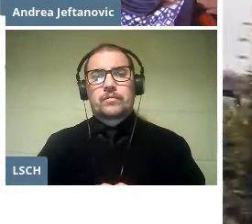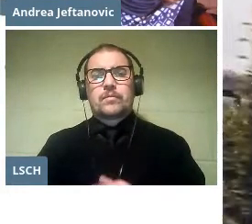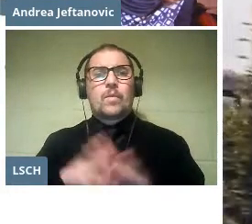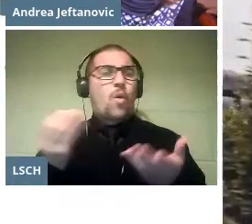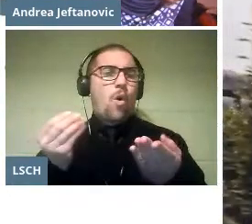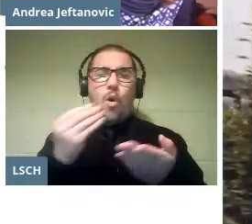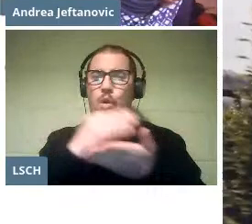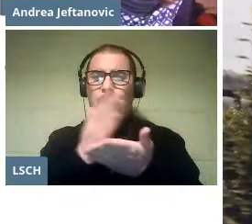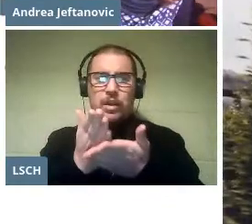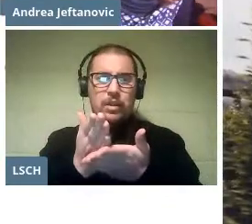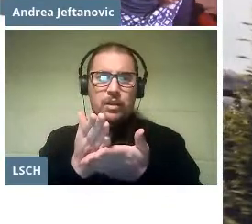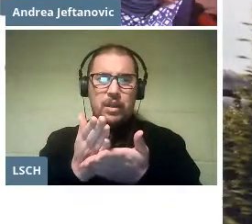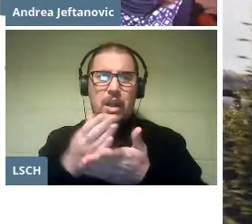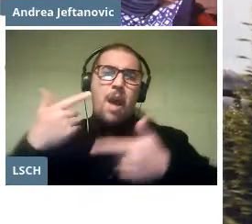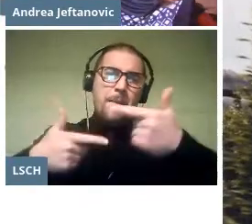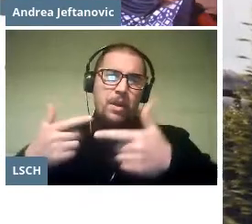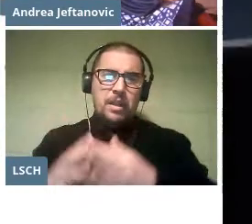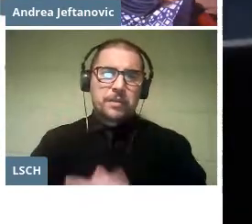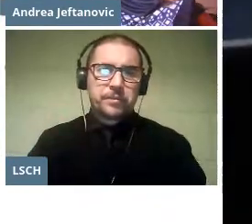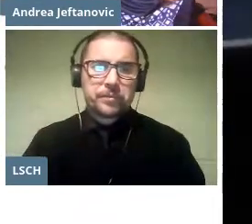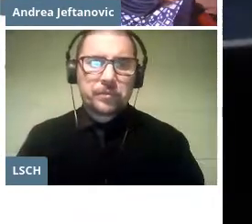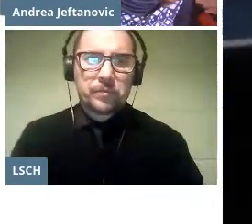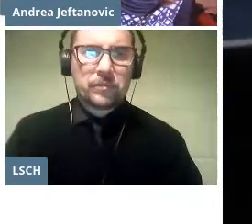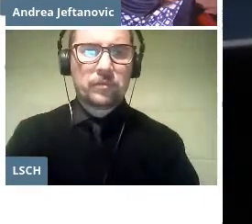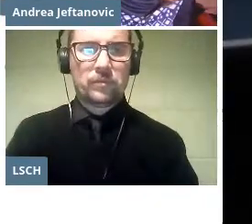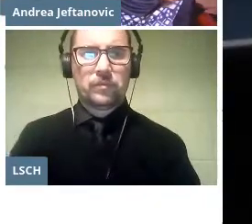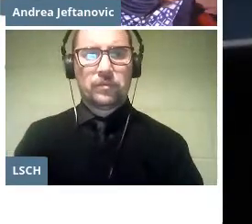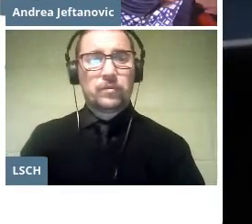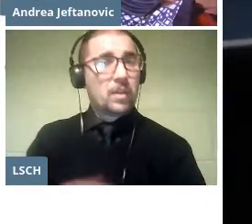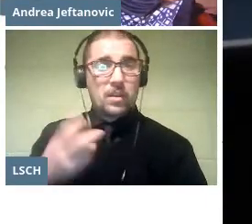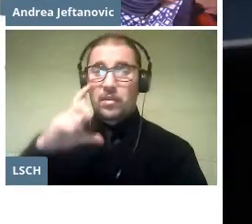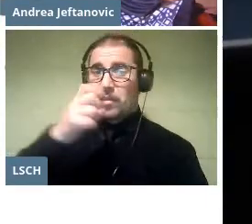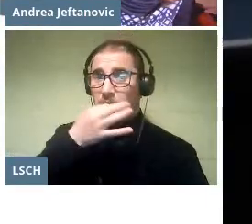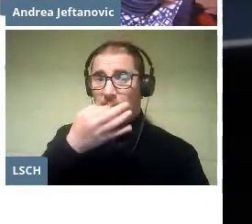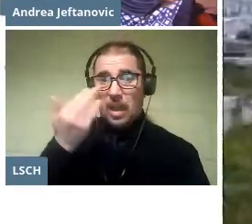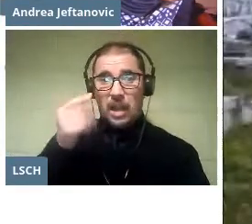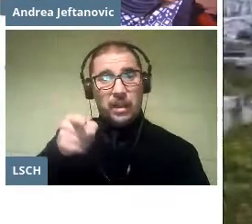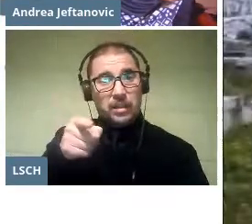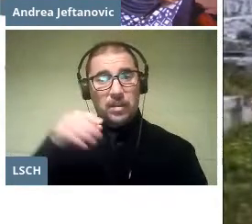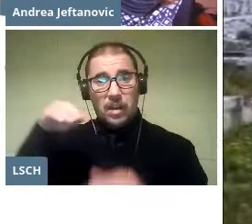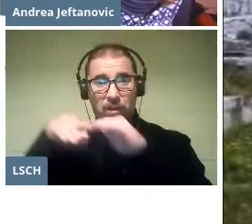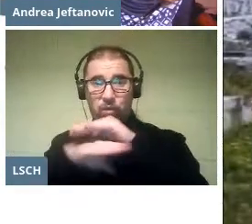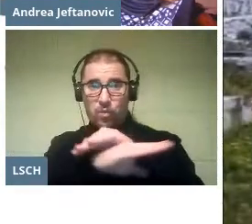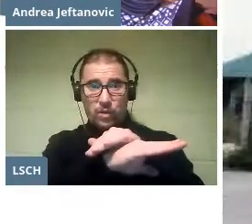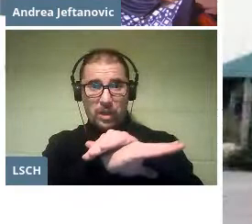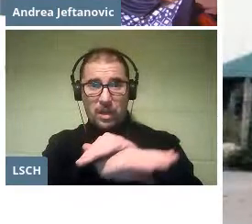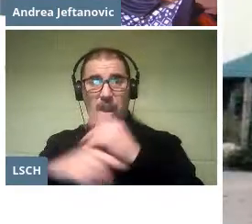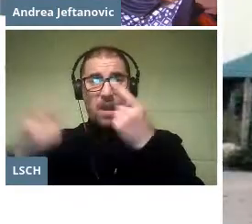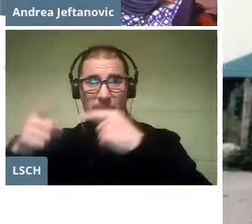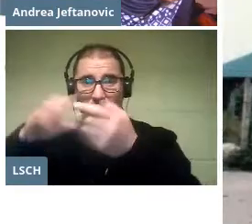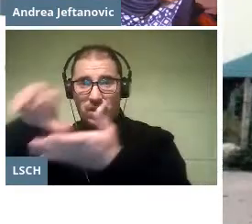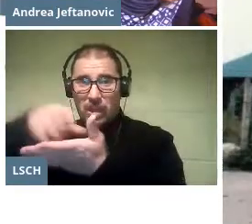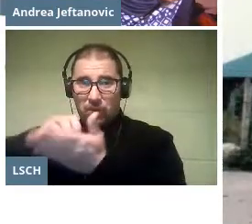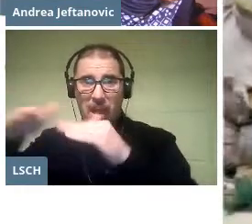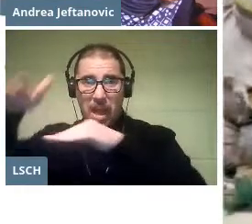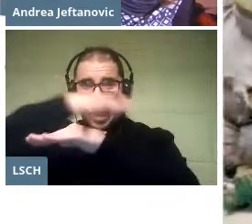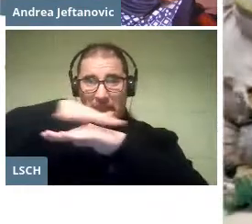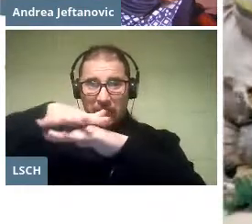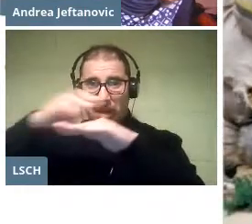gestiones de diplomacia. Esto es lo que les comento, el túnel versus esta ciudad en la